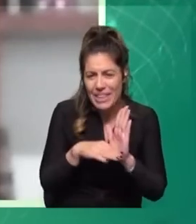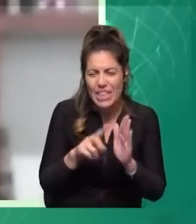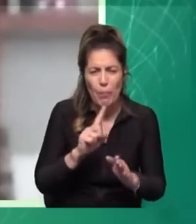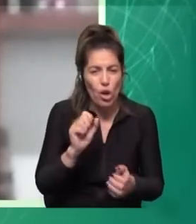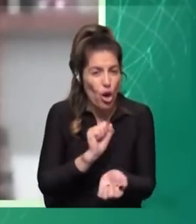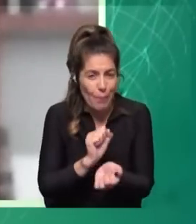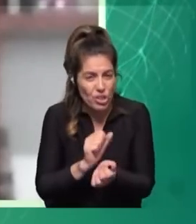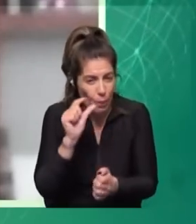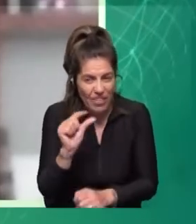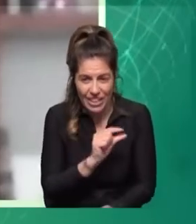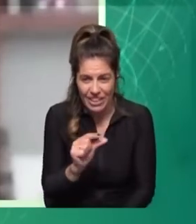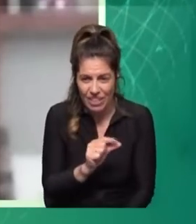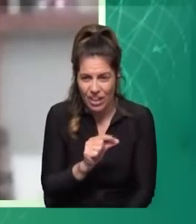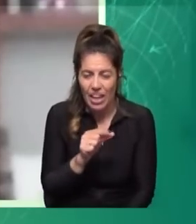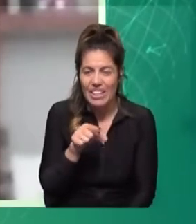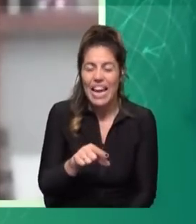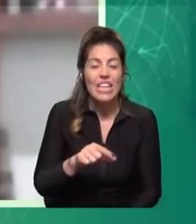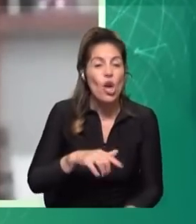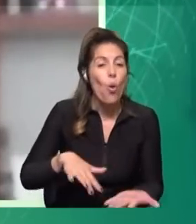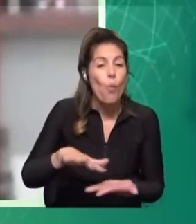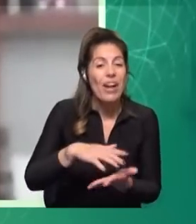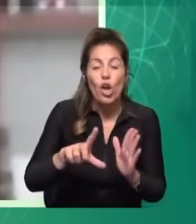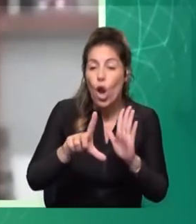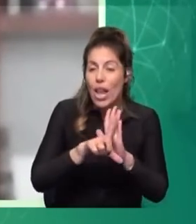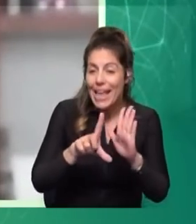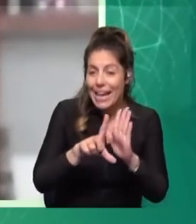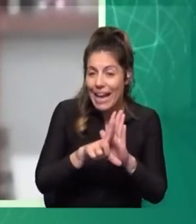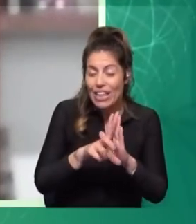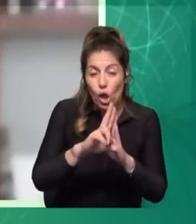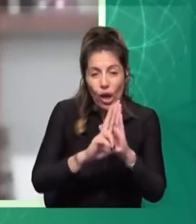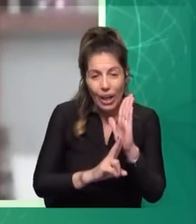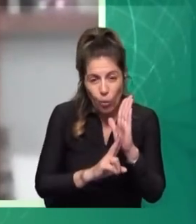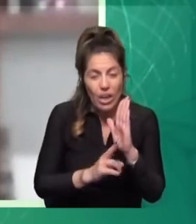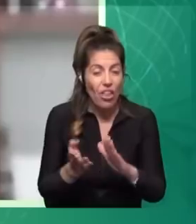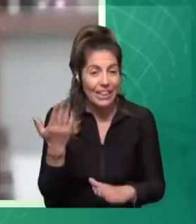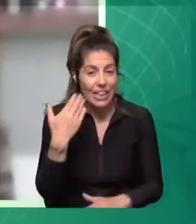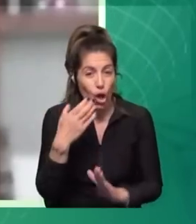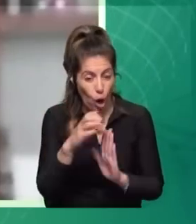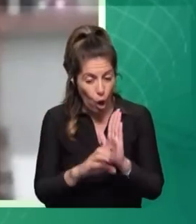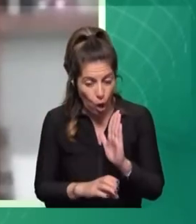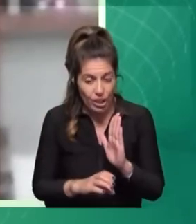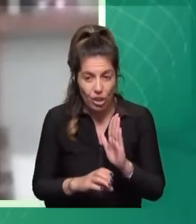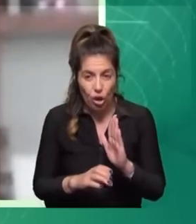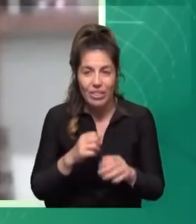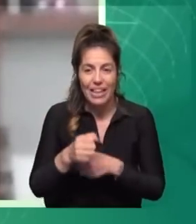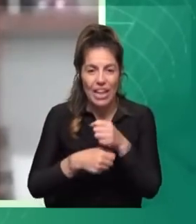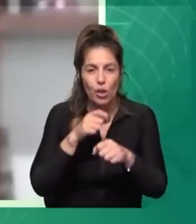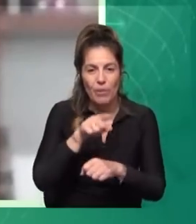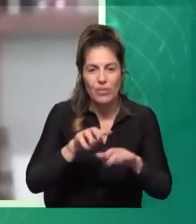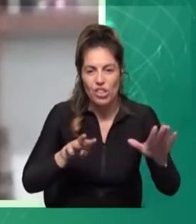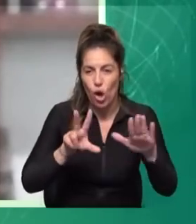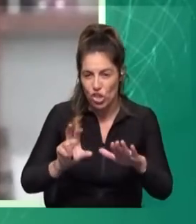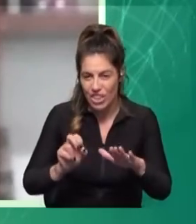prisión preventiva y ocurre que hay un marco legal Esto está regulado por el anterior código del proceso penal de 1980